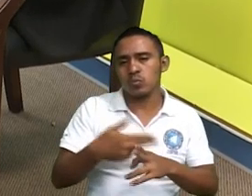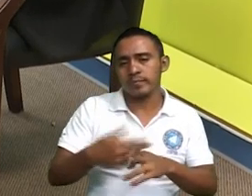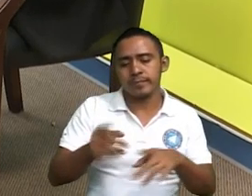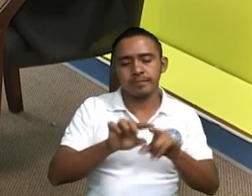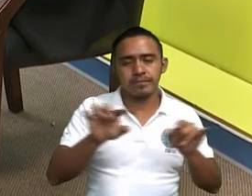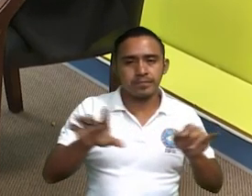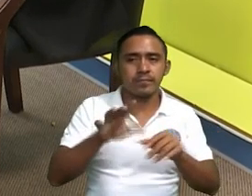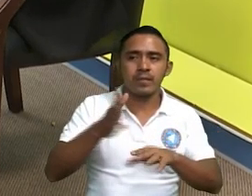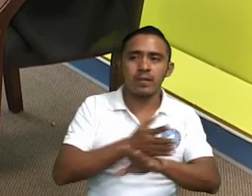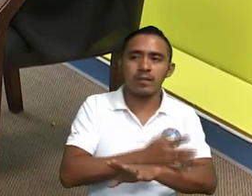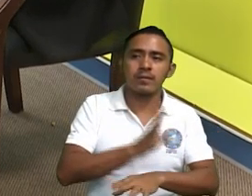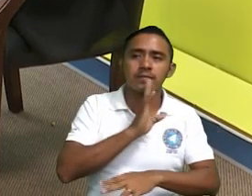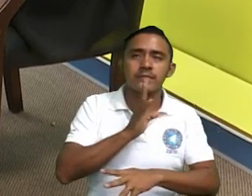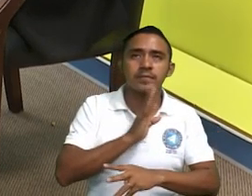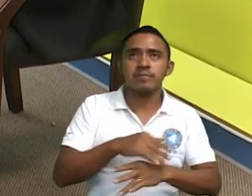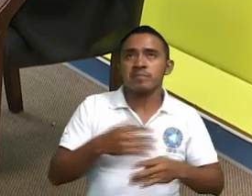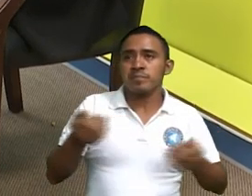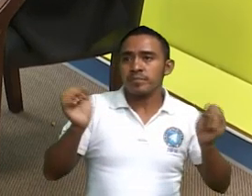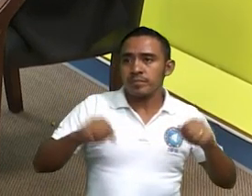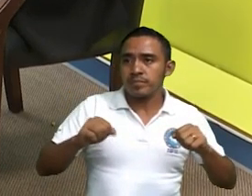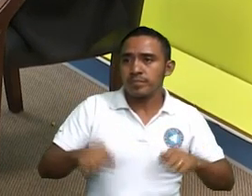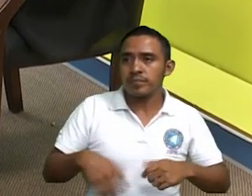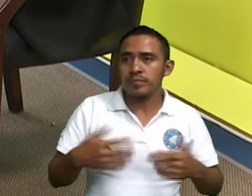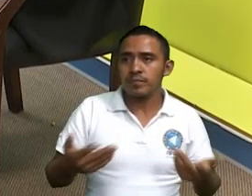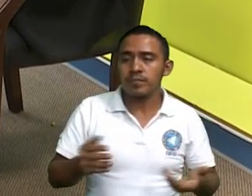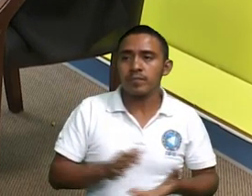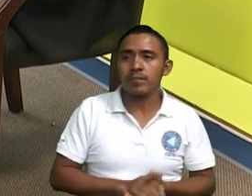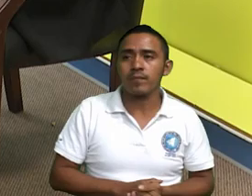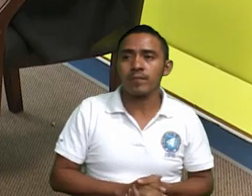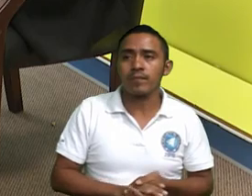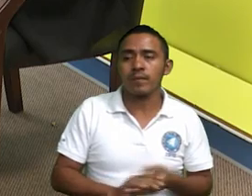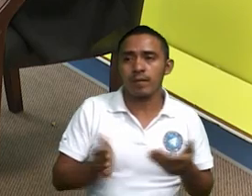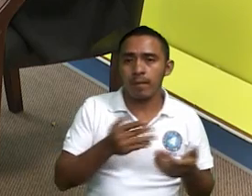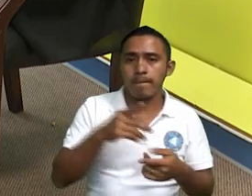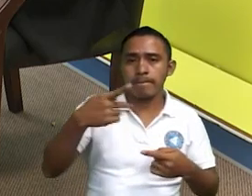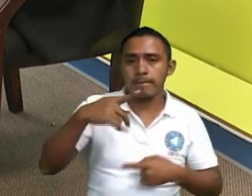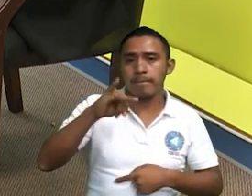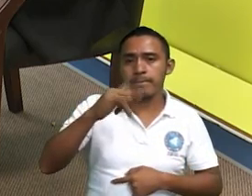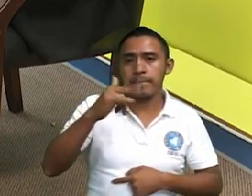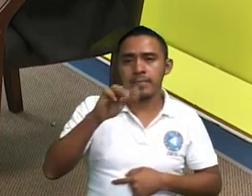hablábamos anteriormente, que puede ser un tipo de cálculo biliar pigmentario.